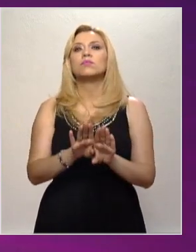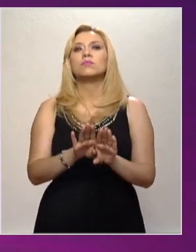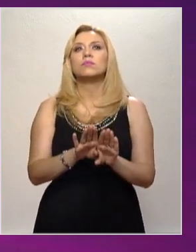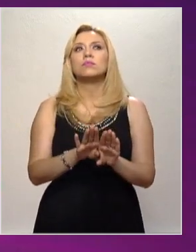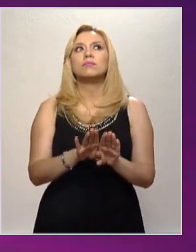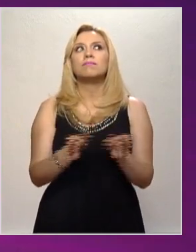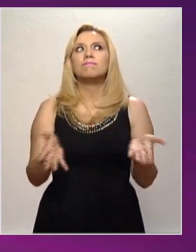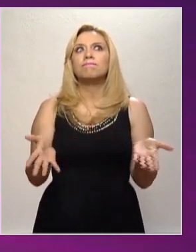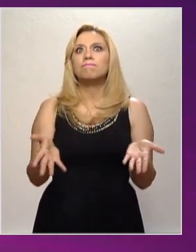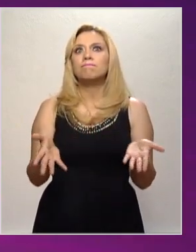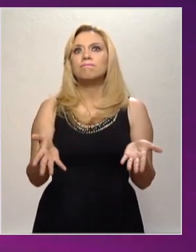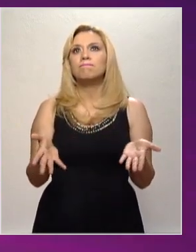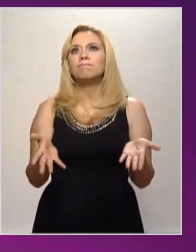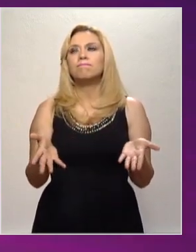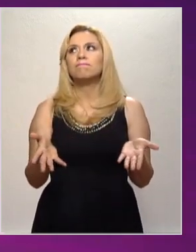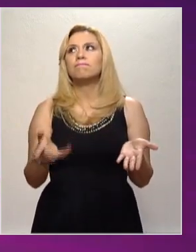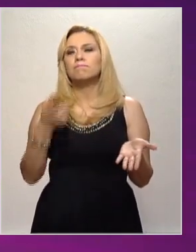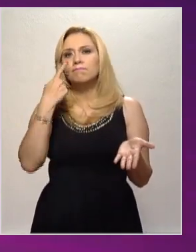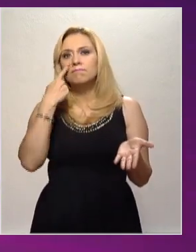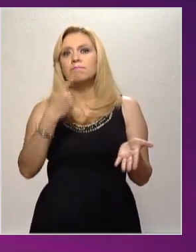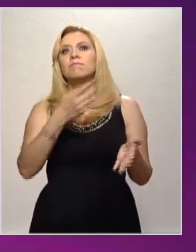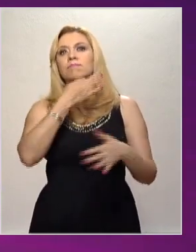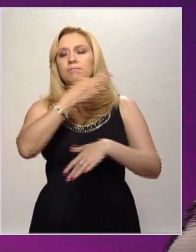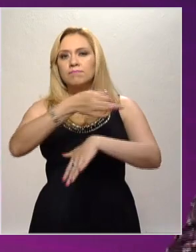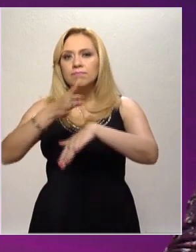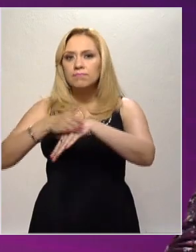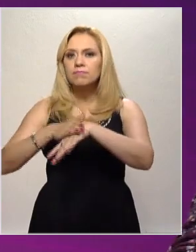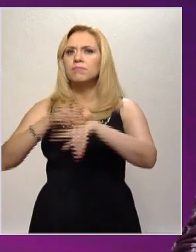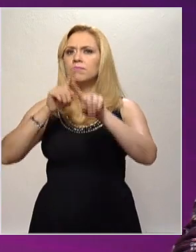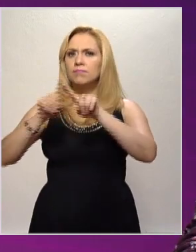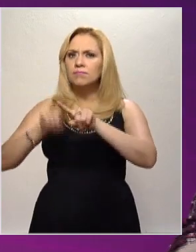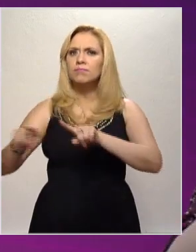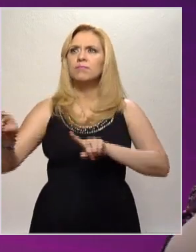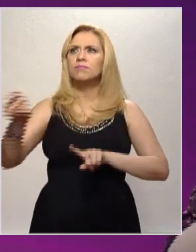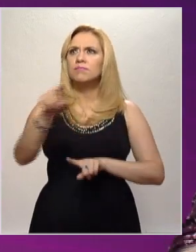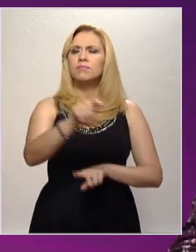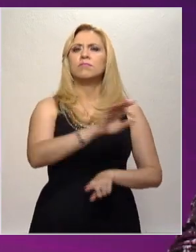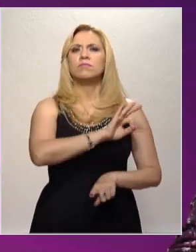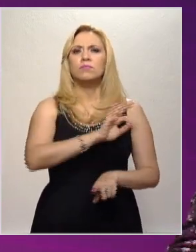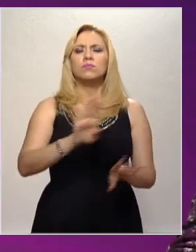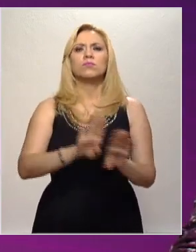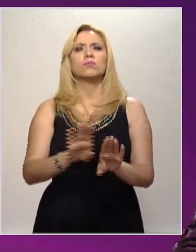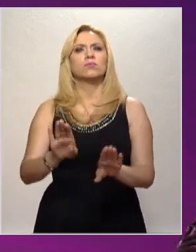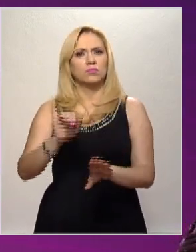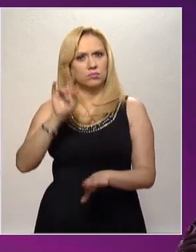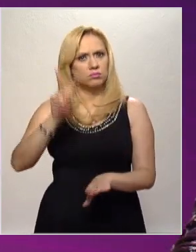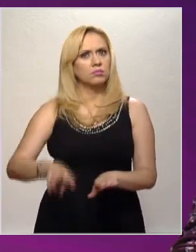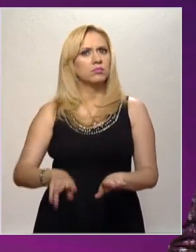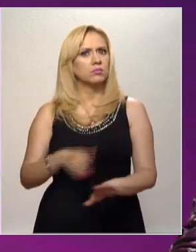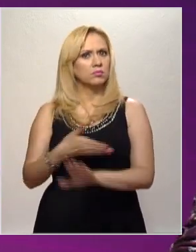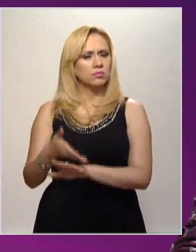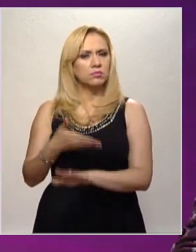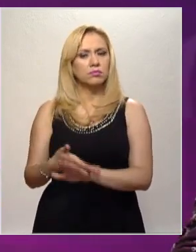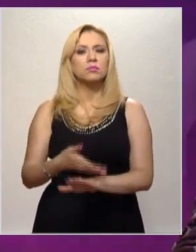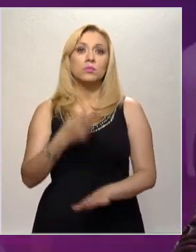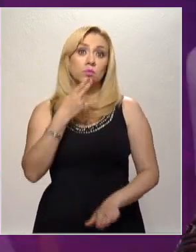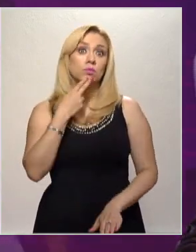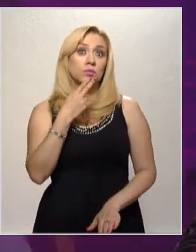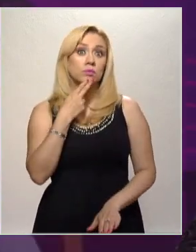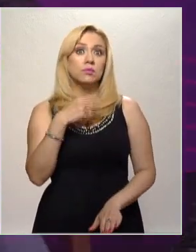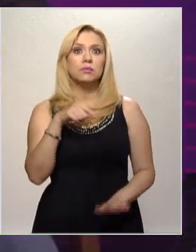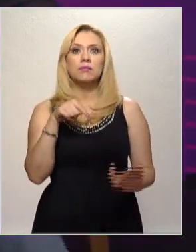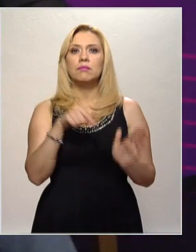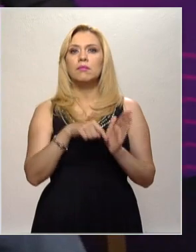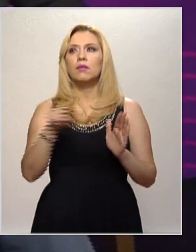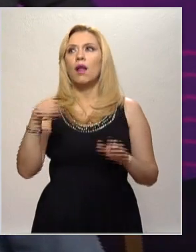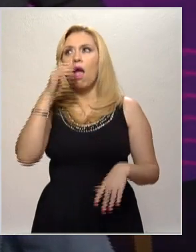directrices o digamos que se enuncie que distintos tratos pueden consistir en una forma de violencia, pues ya es muy útil porque eso empieza a permear